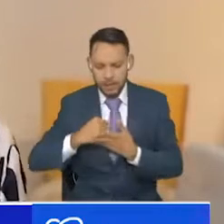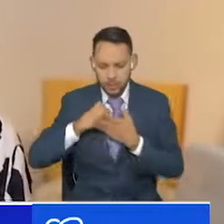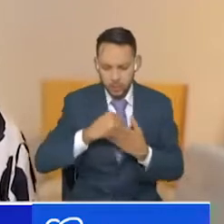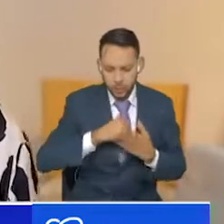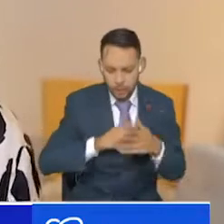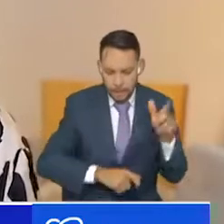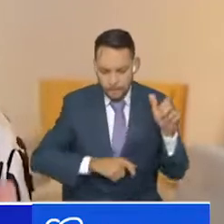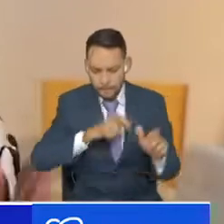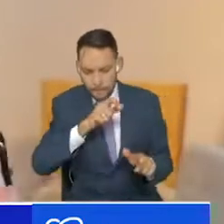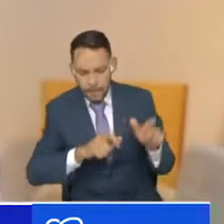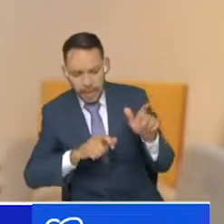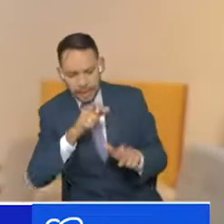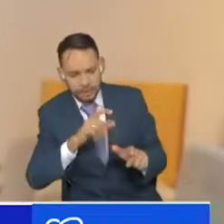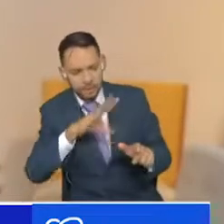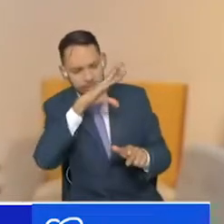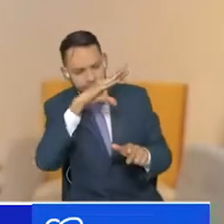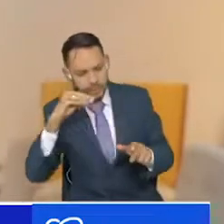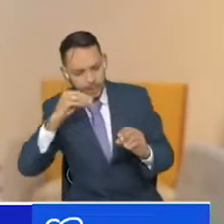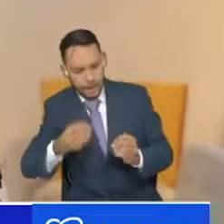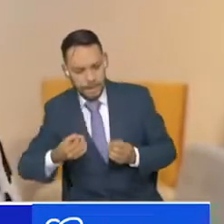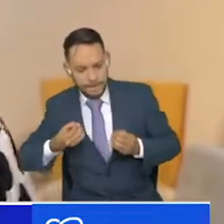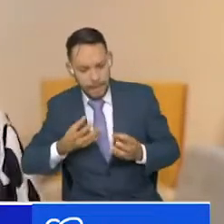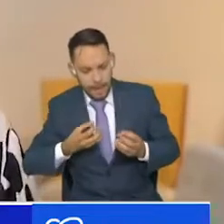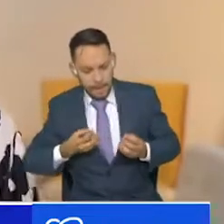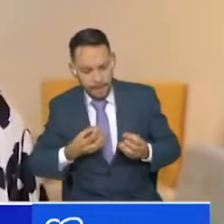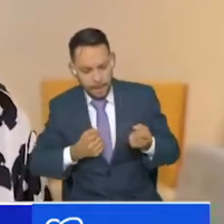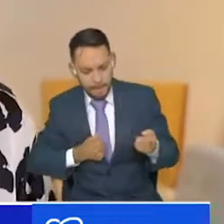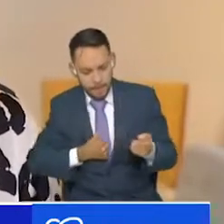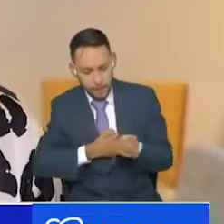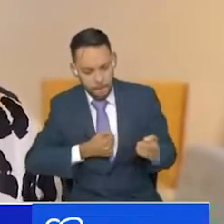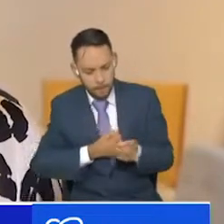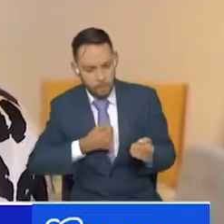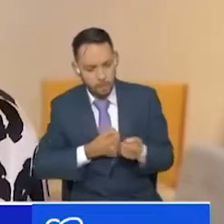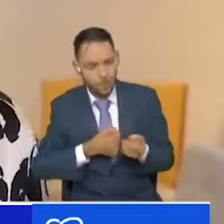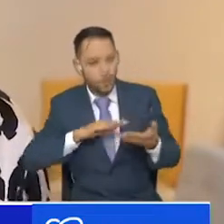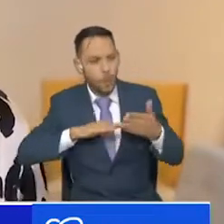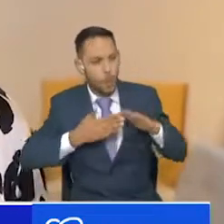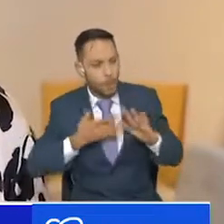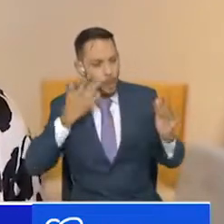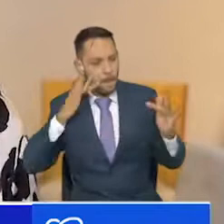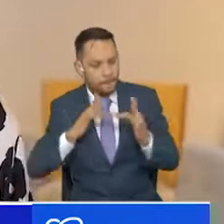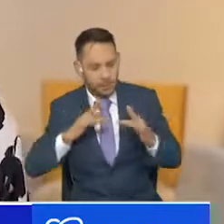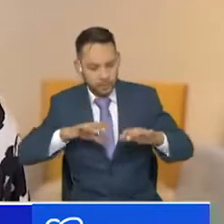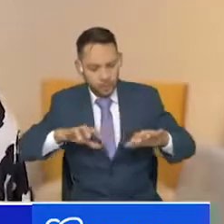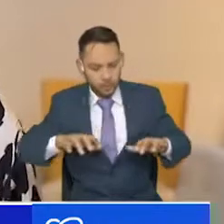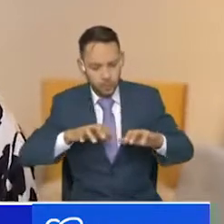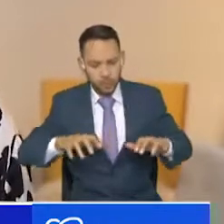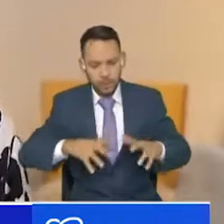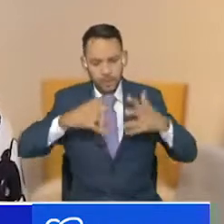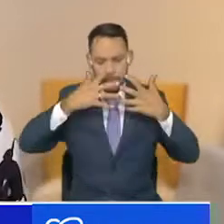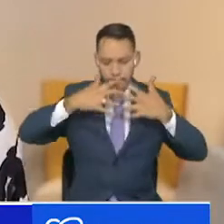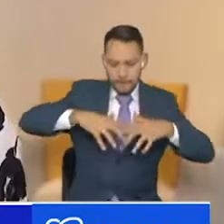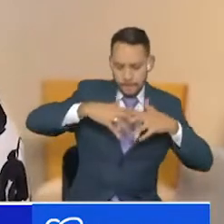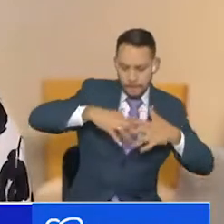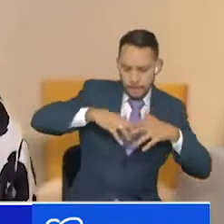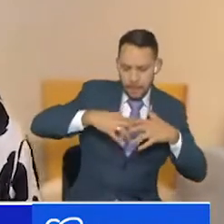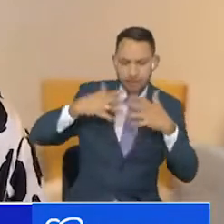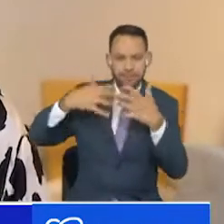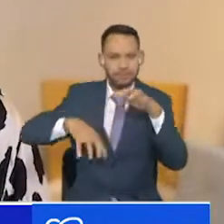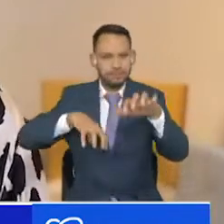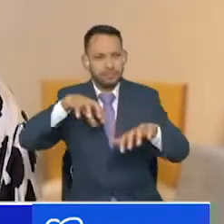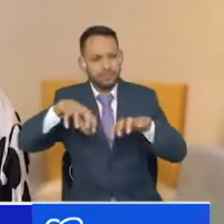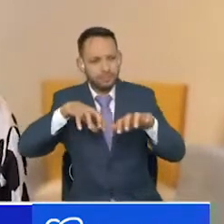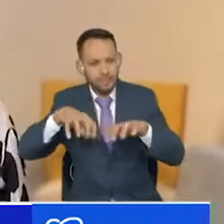aquí lo que tenemos es una gran responsabilidad con todas las comunidades con los sectores con las industrias con los